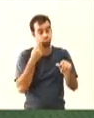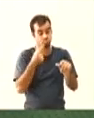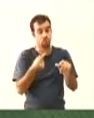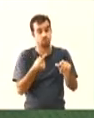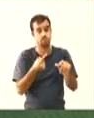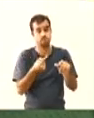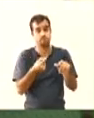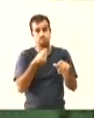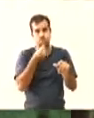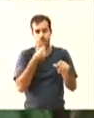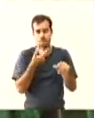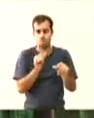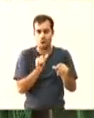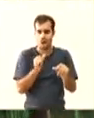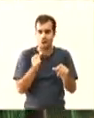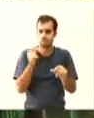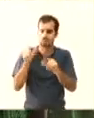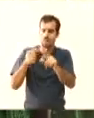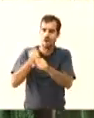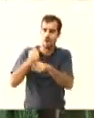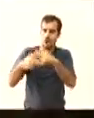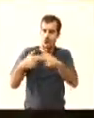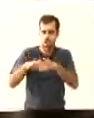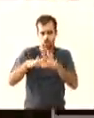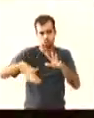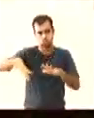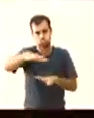conectan vidas y llevan el protagonismo de muchos.